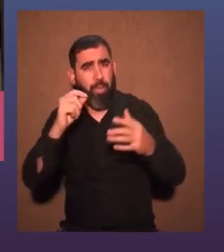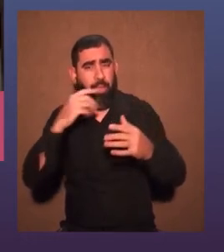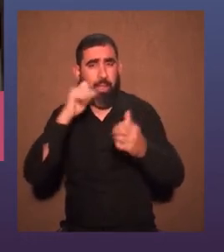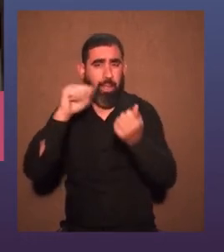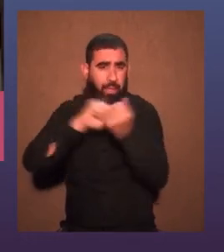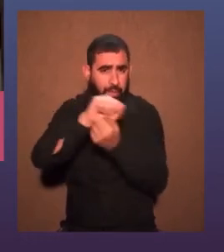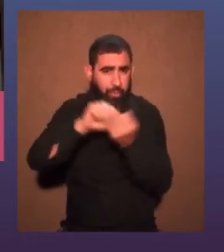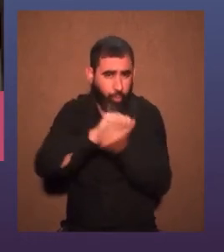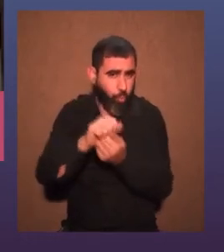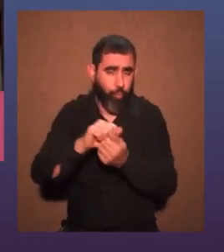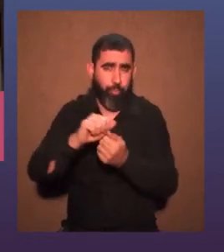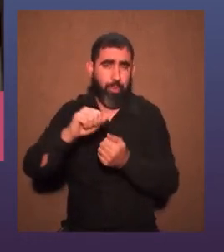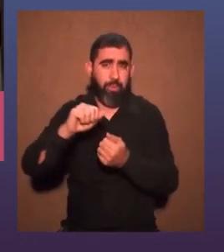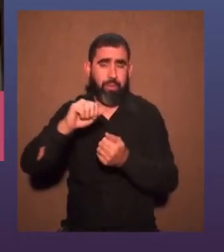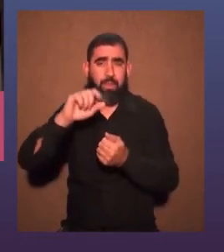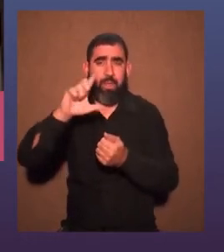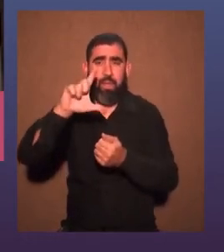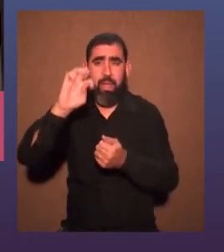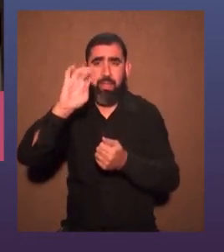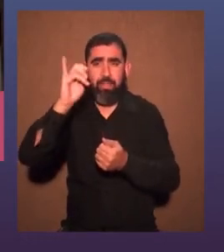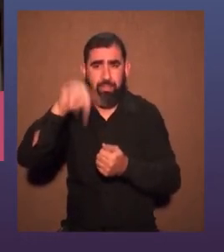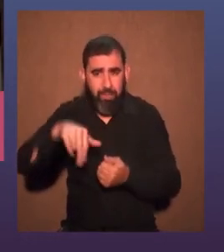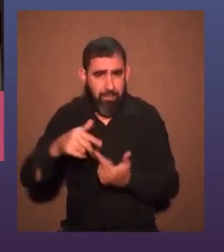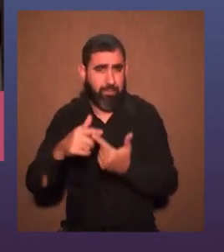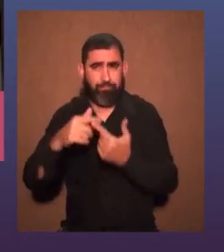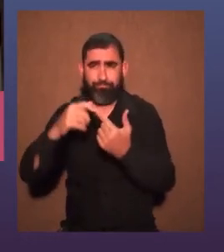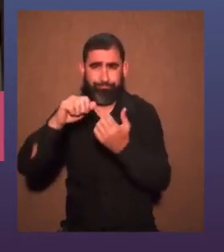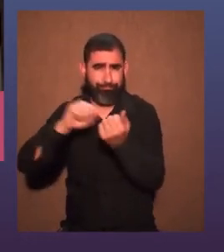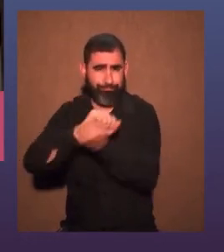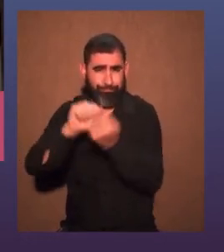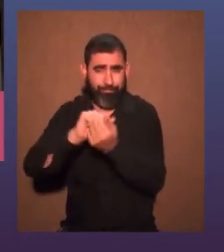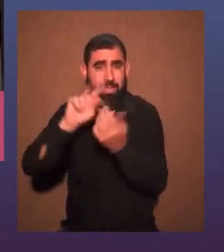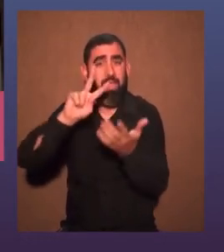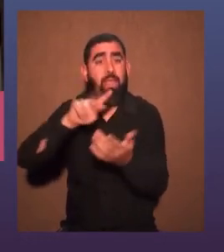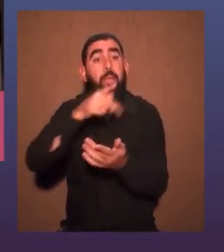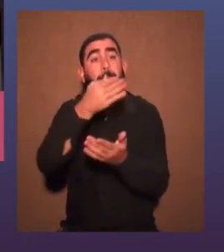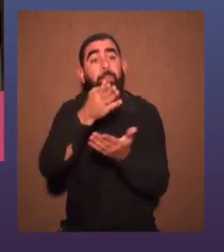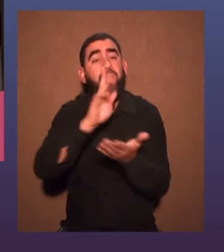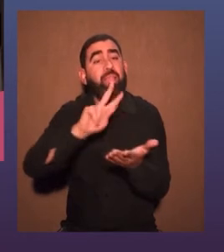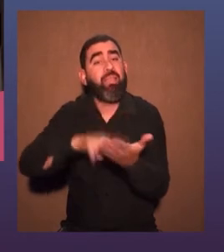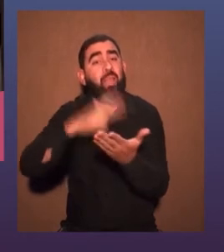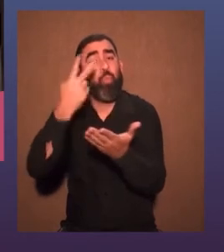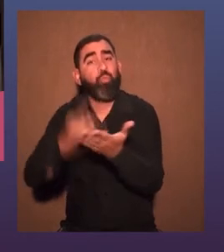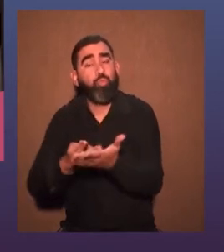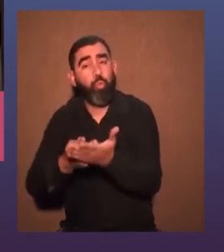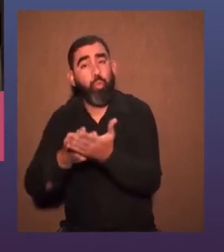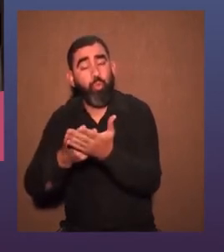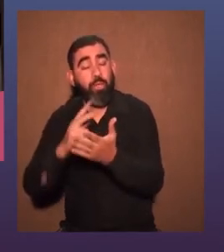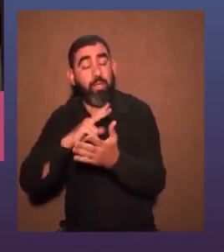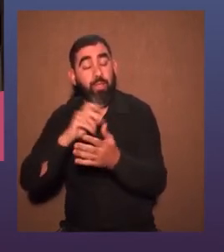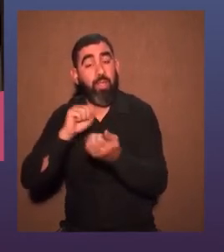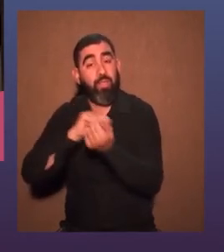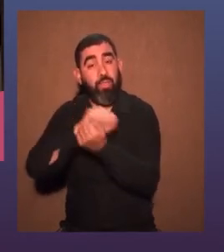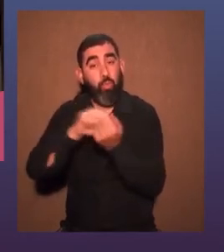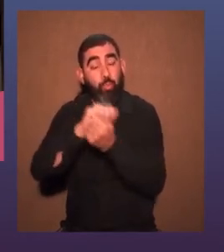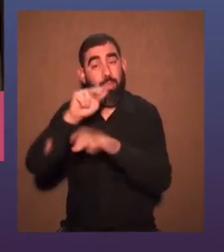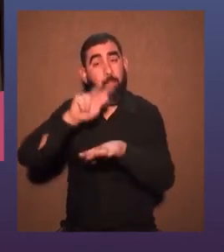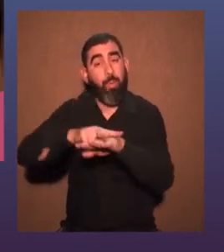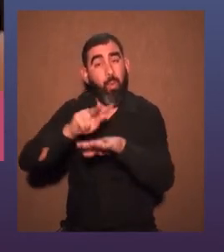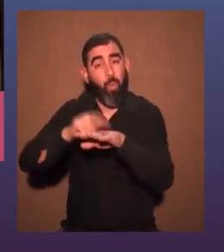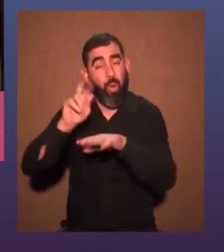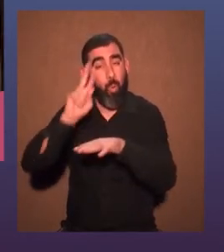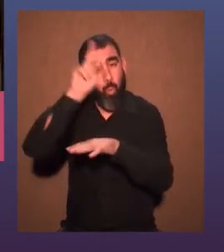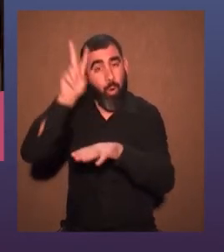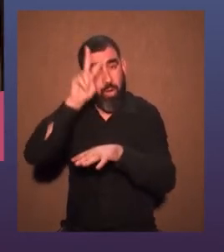en neolatín, en esperanto. Él mismo mandaba a traducir fragmentos al guaraní. Él se construyó una casa y en